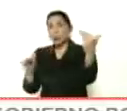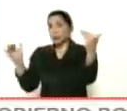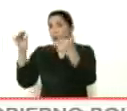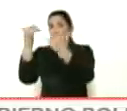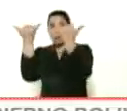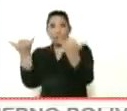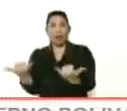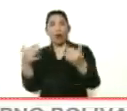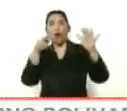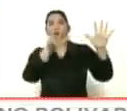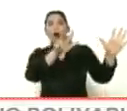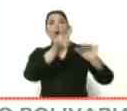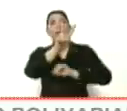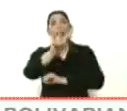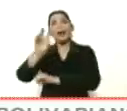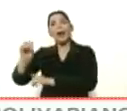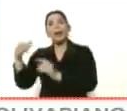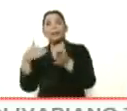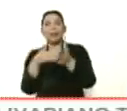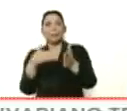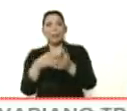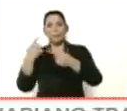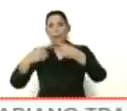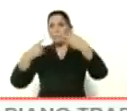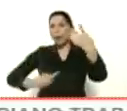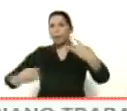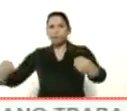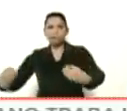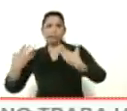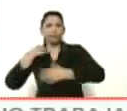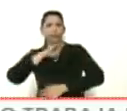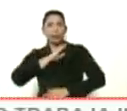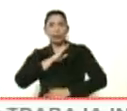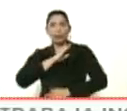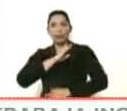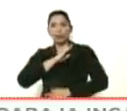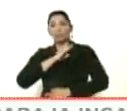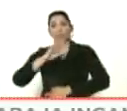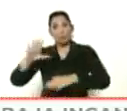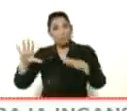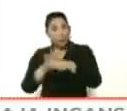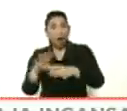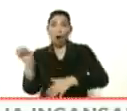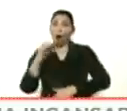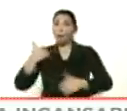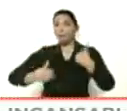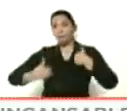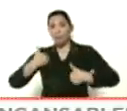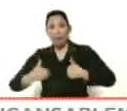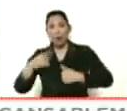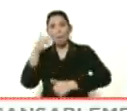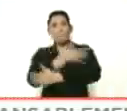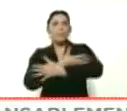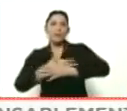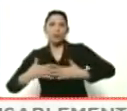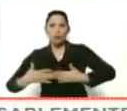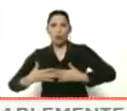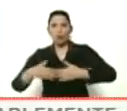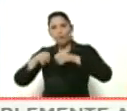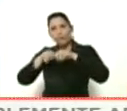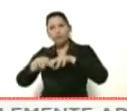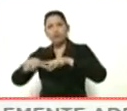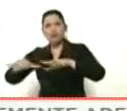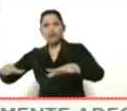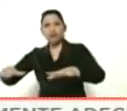los 820.000 casos y se dirige hacia el martes o miércoles al millón de casos